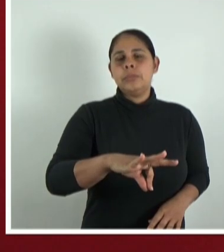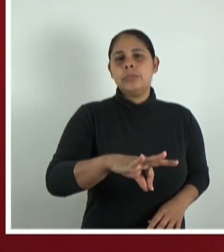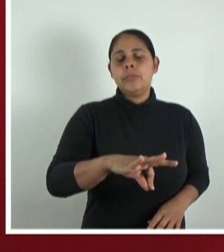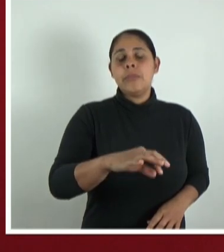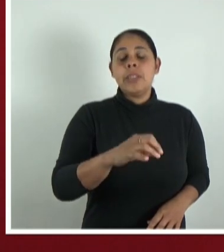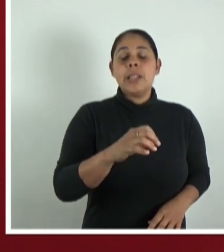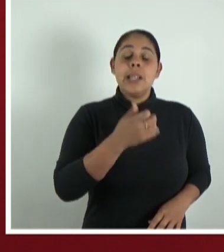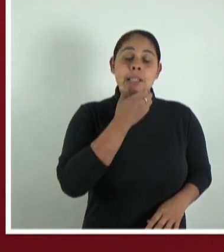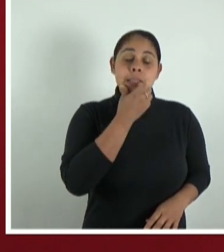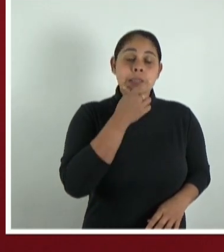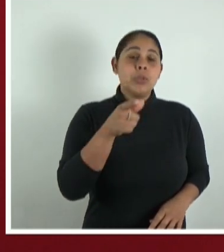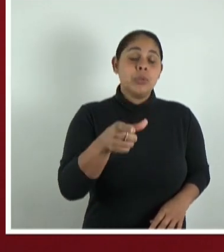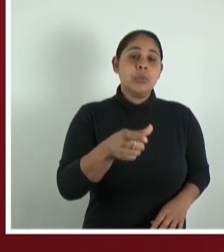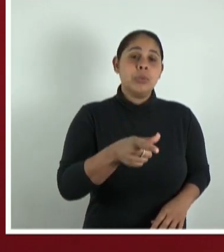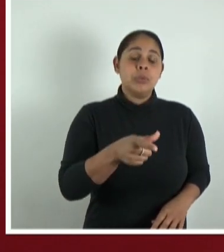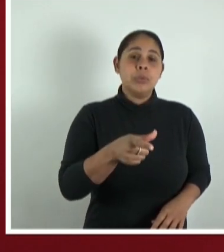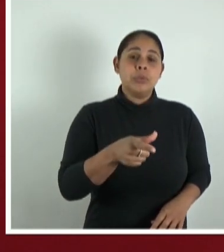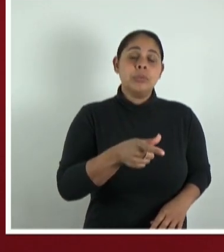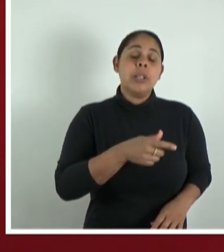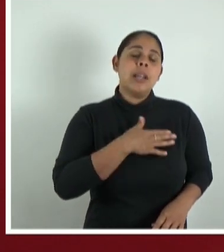Y si quiere, hoy en este día,